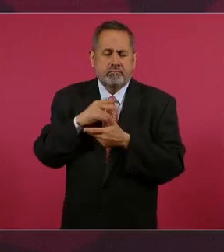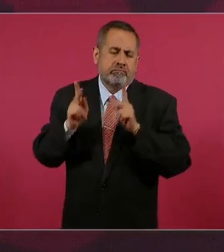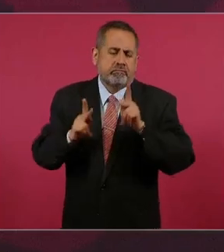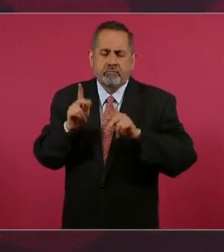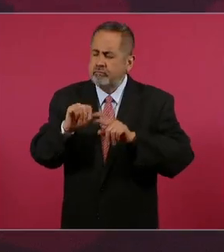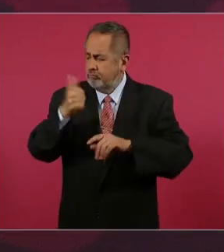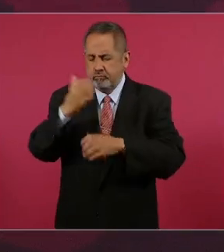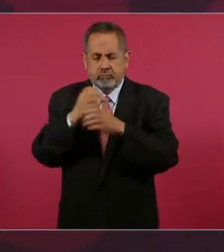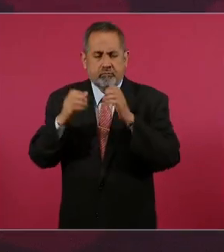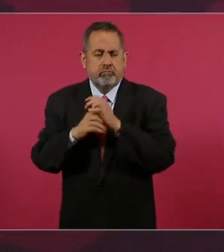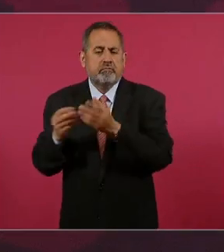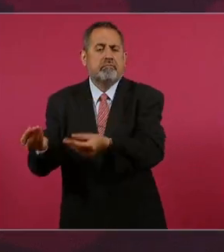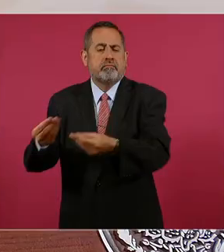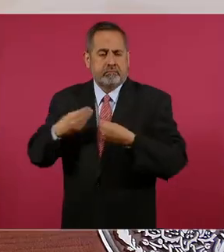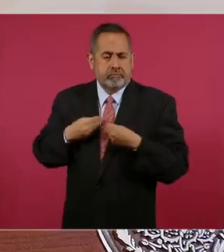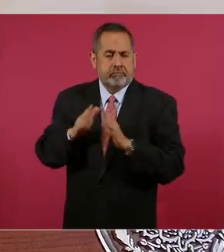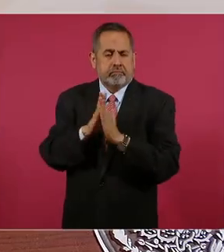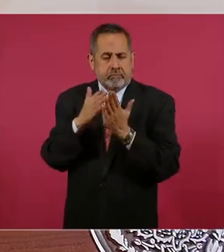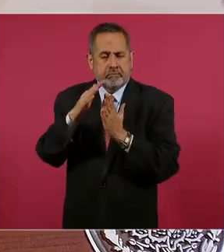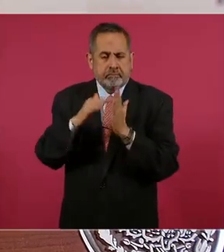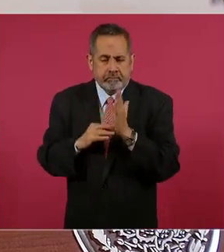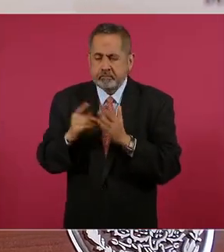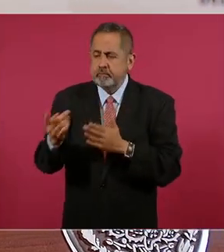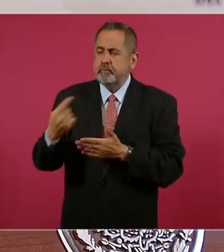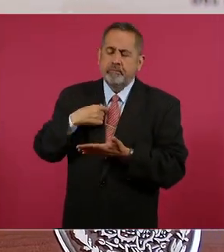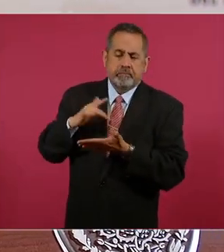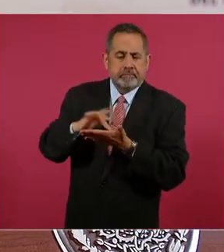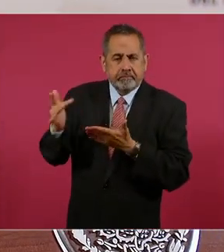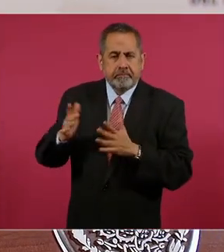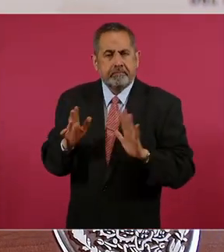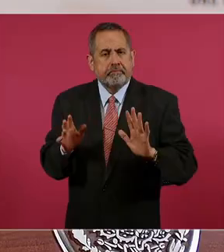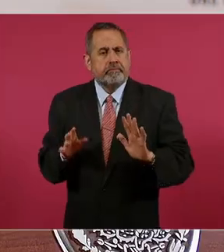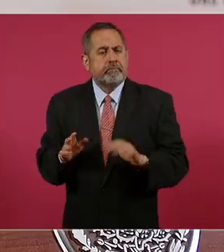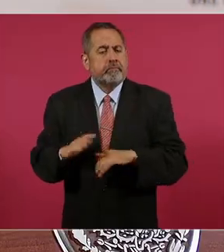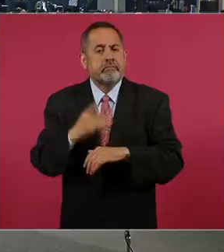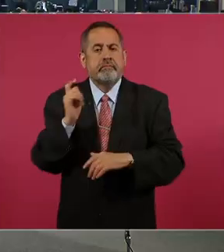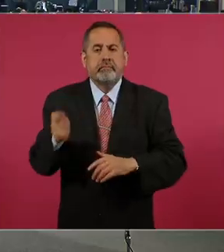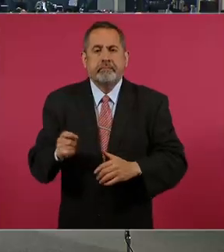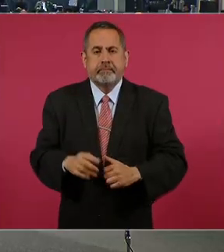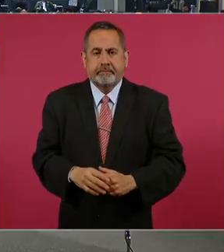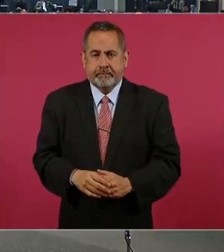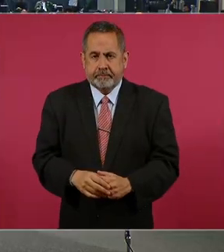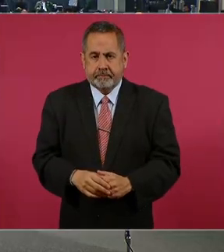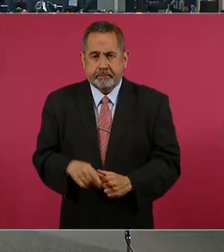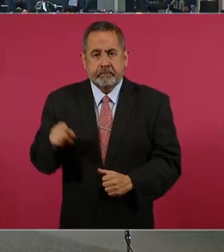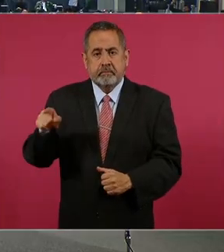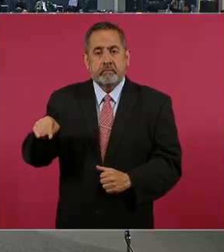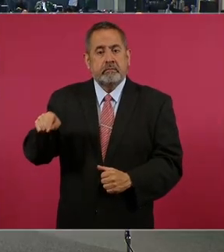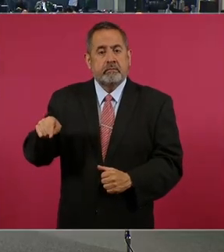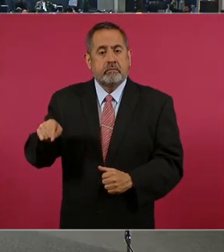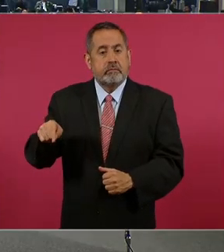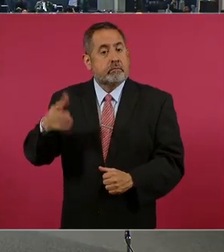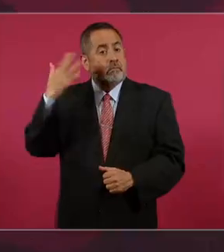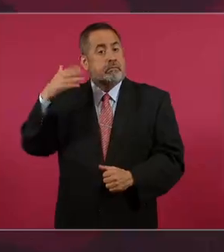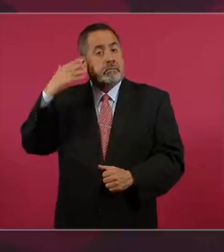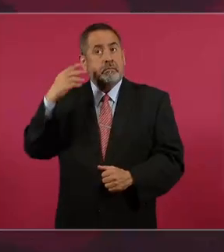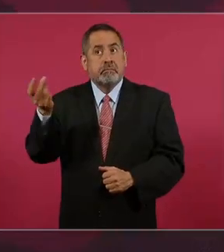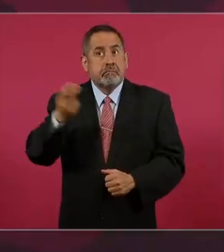entregarme su libro agradecer de que estaba en el destierro